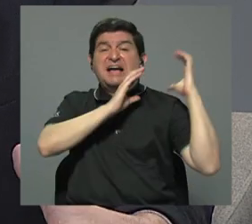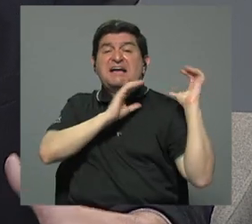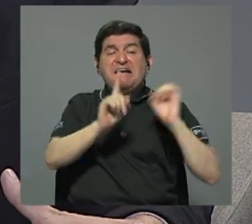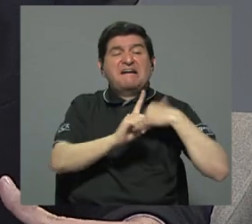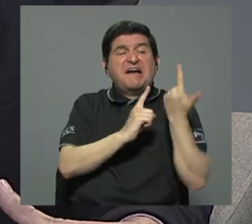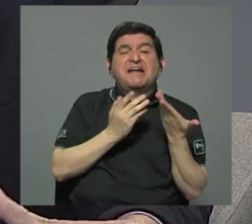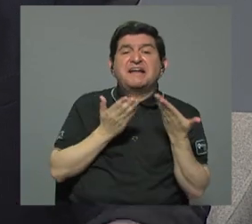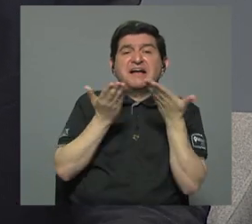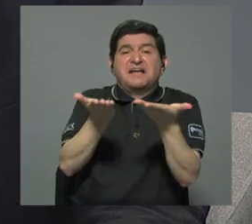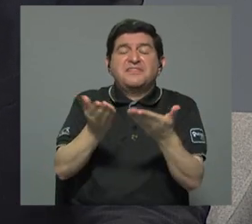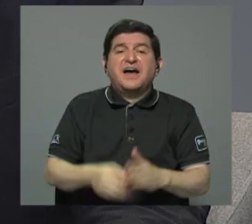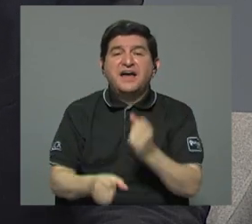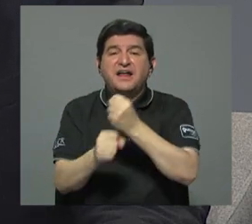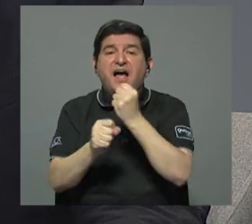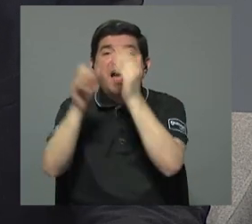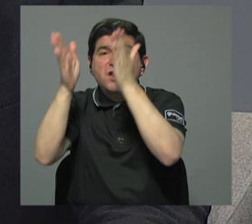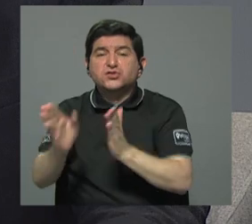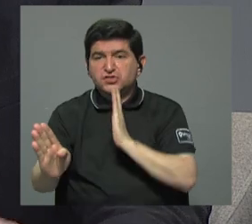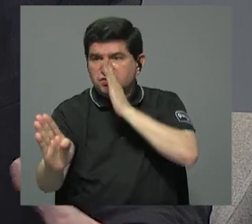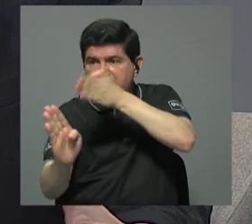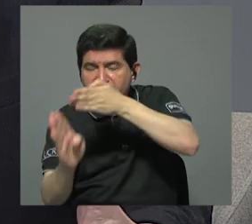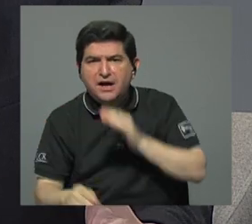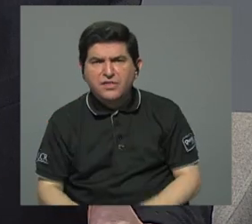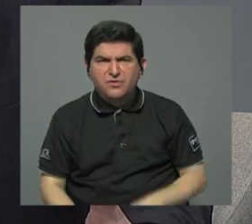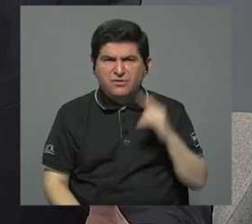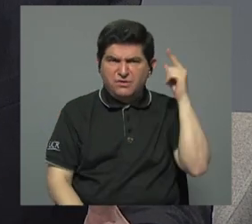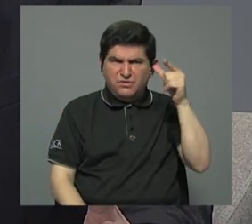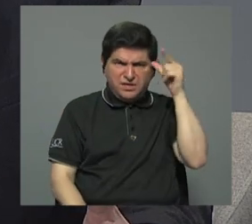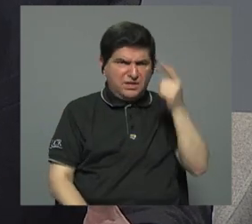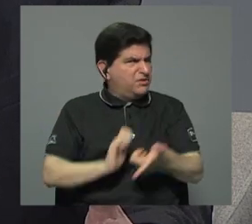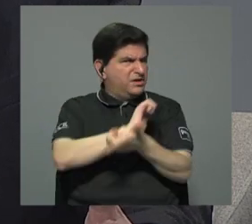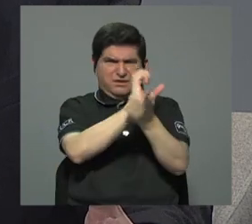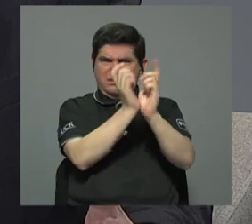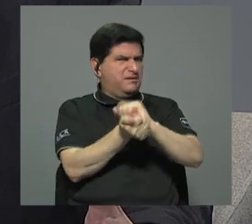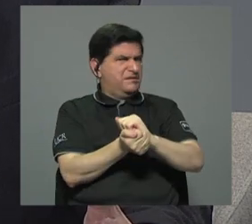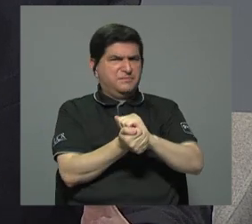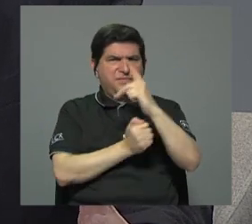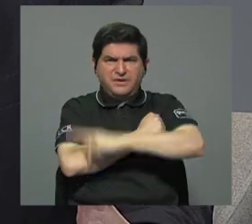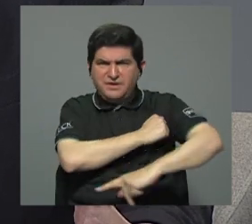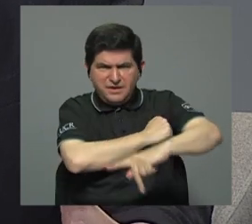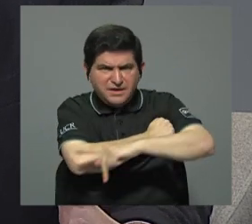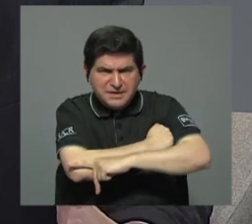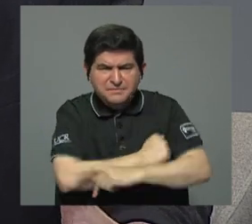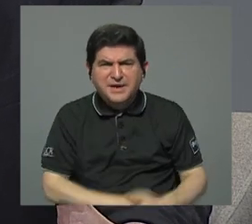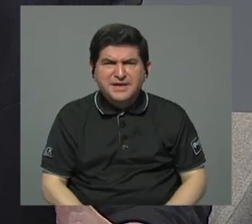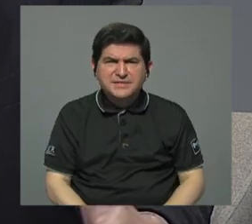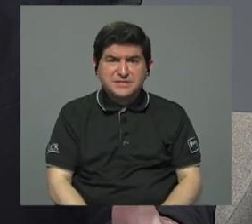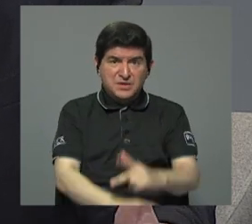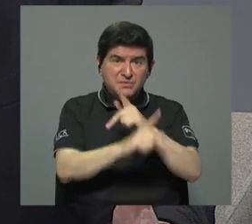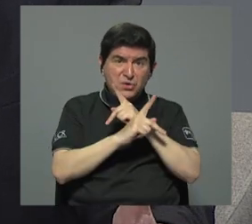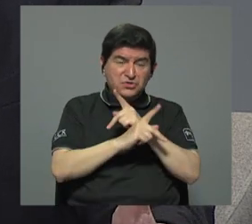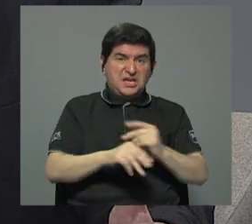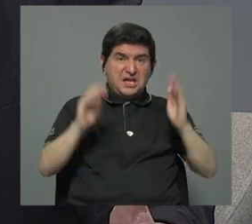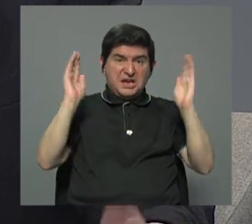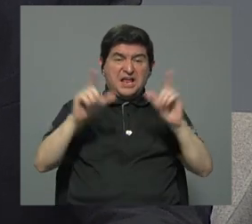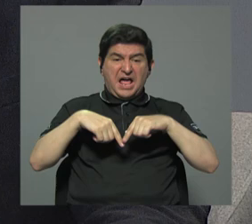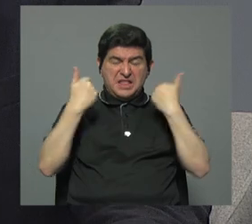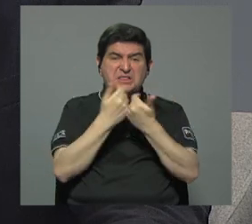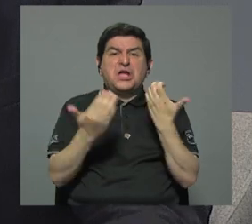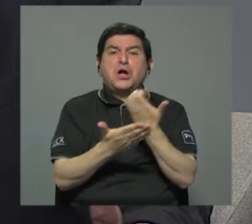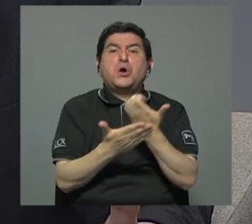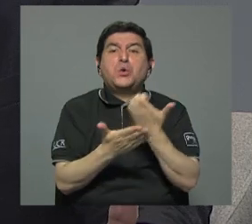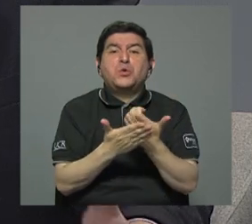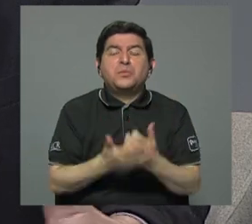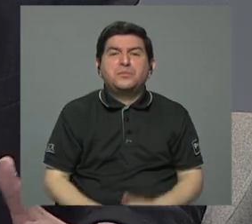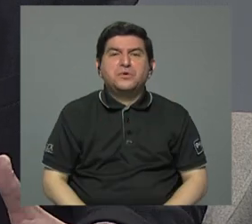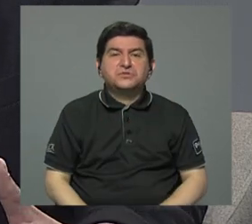las espaldas de la clase trabajadora, y creemos que esa lógica debería de cambiar, ¿verdad? Acá en el país pasamos a proteger a los grandes grupos económicos y